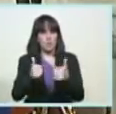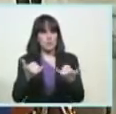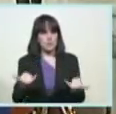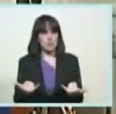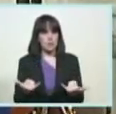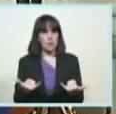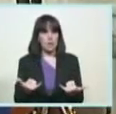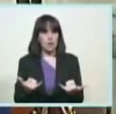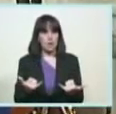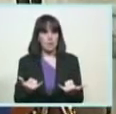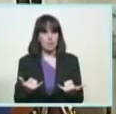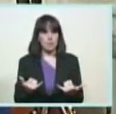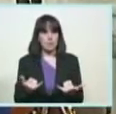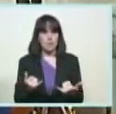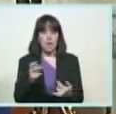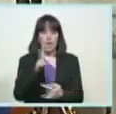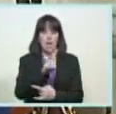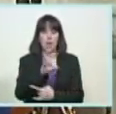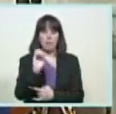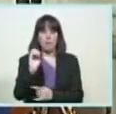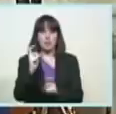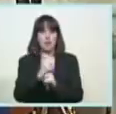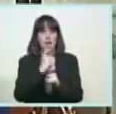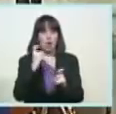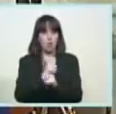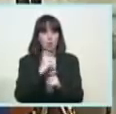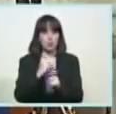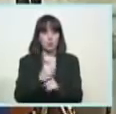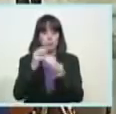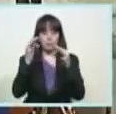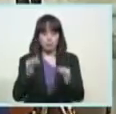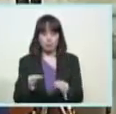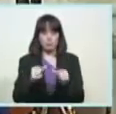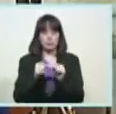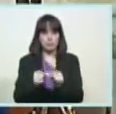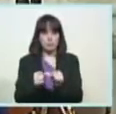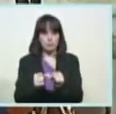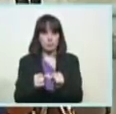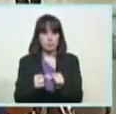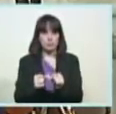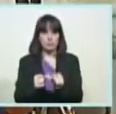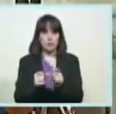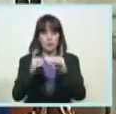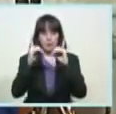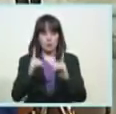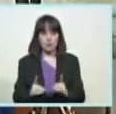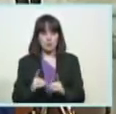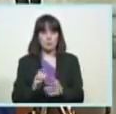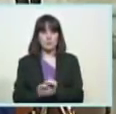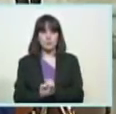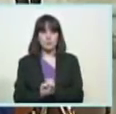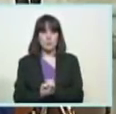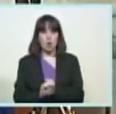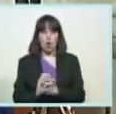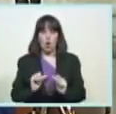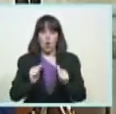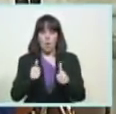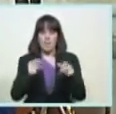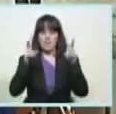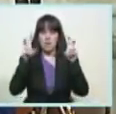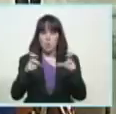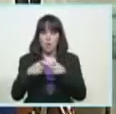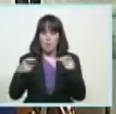el próximo 20 de agosto de manera definitiva con la circulación y